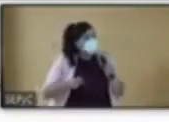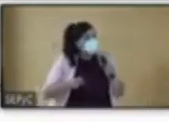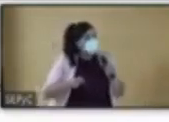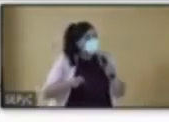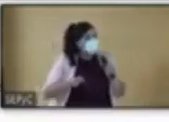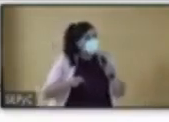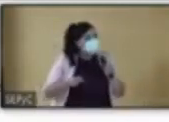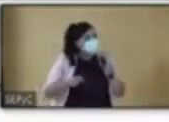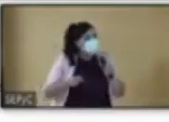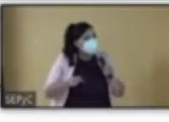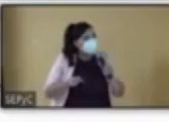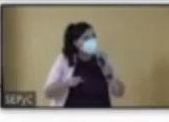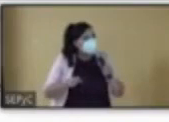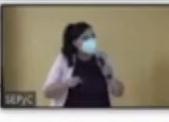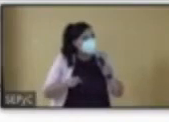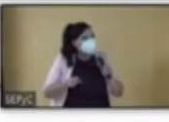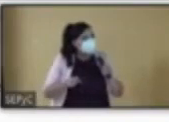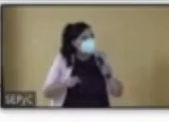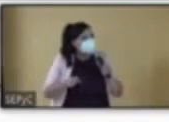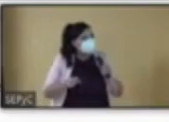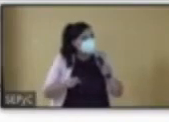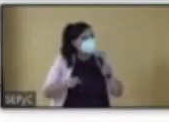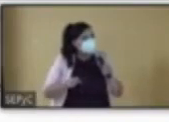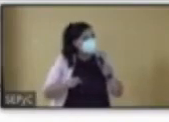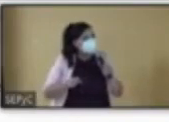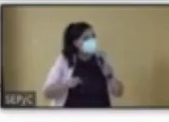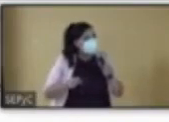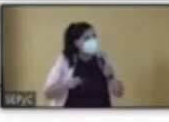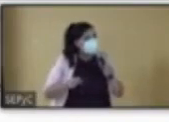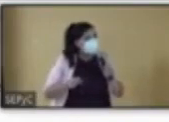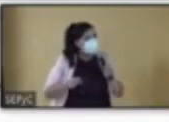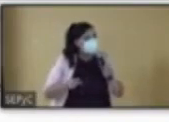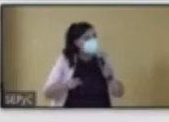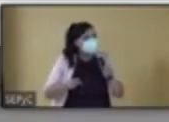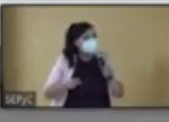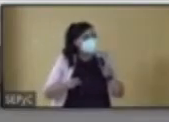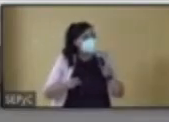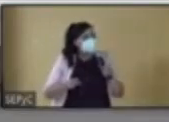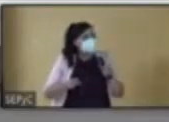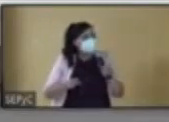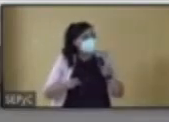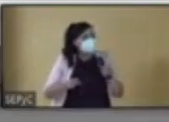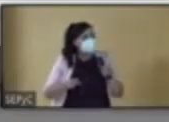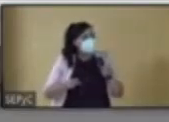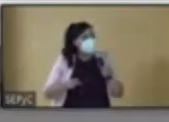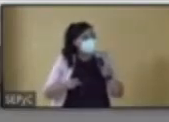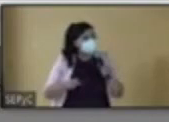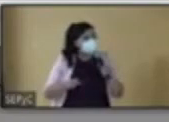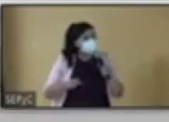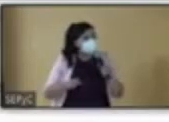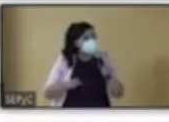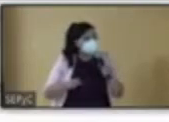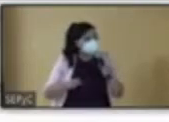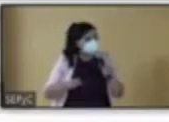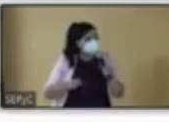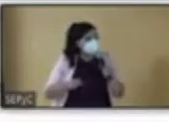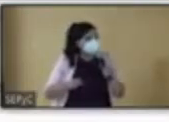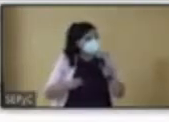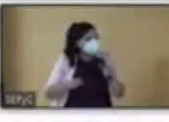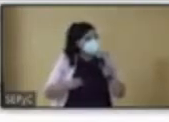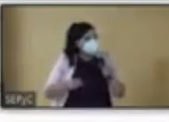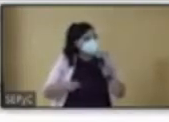sociedades o asociaciones, sus características o la información que nos requiere llenar es la siguiente. Si no estamos en el supuesto, de igual manera únicamente señalamos